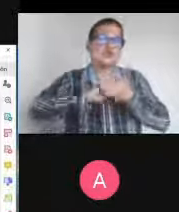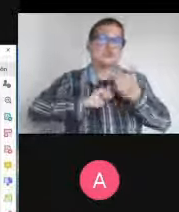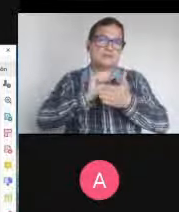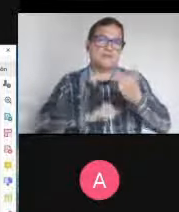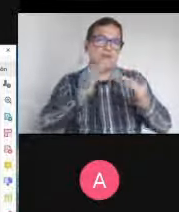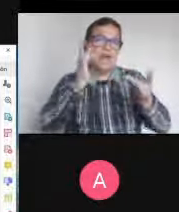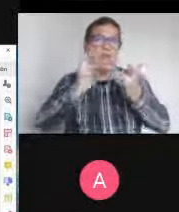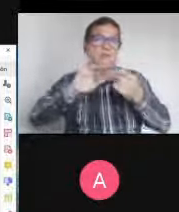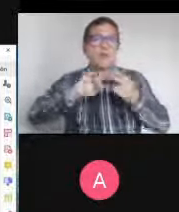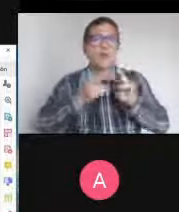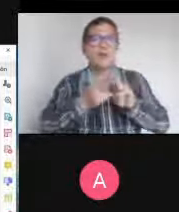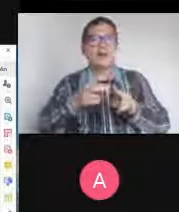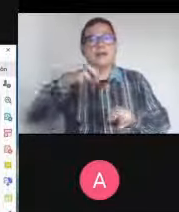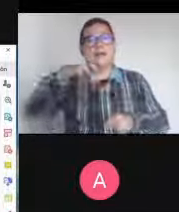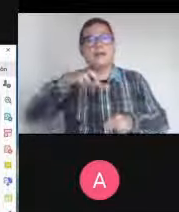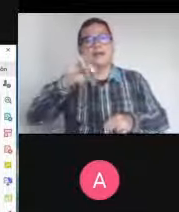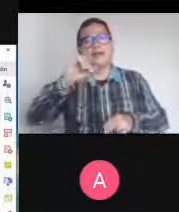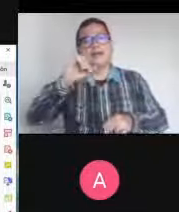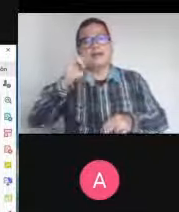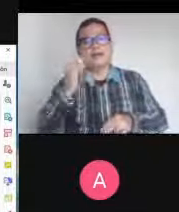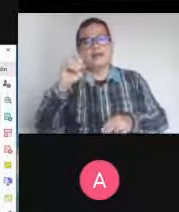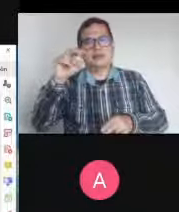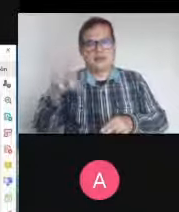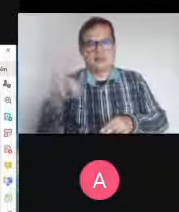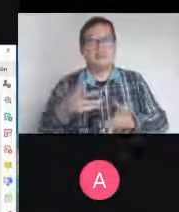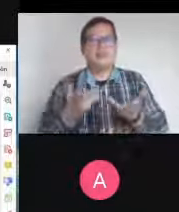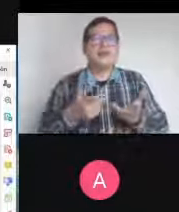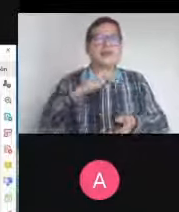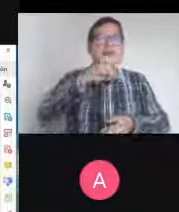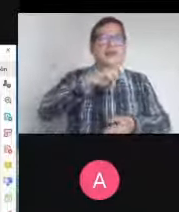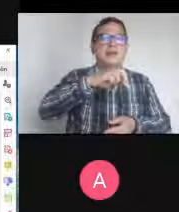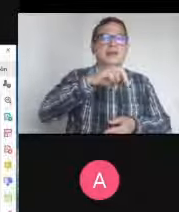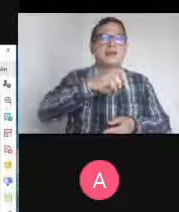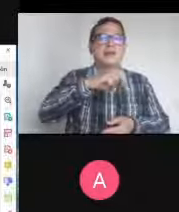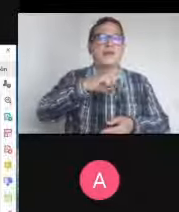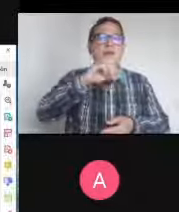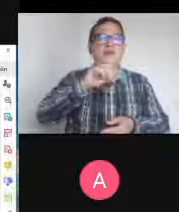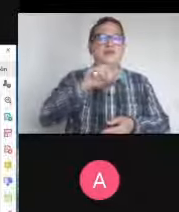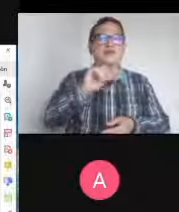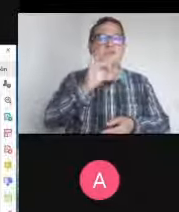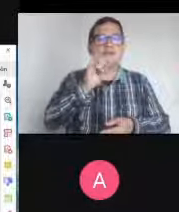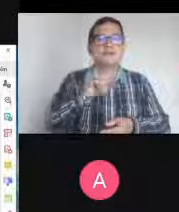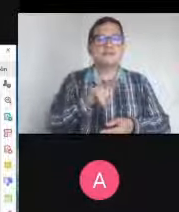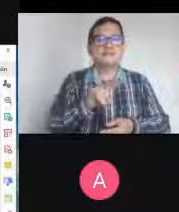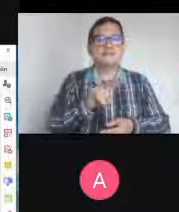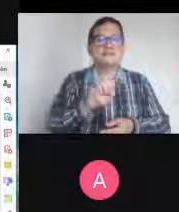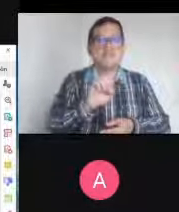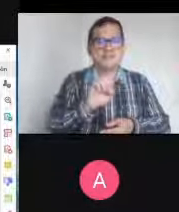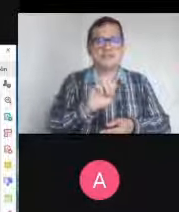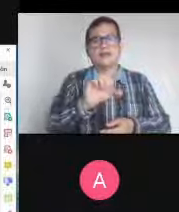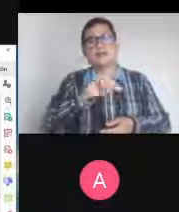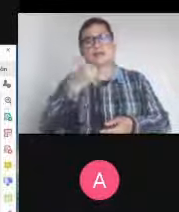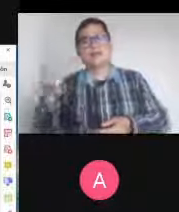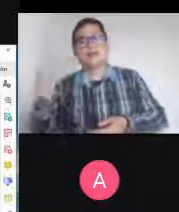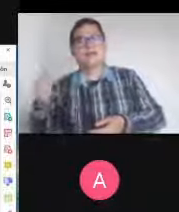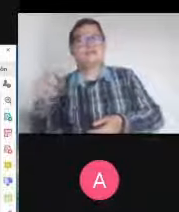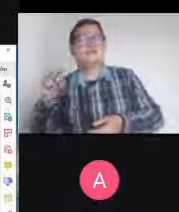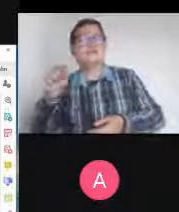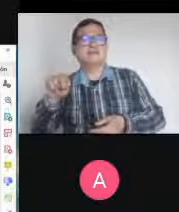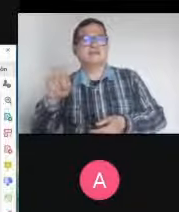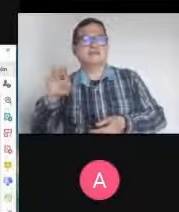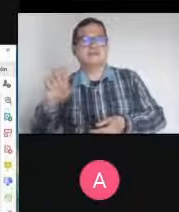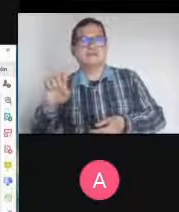N. El P corresponde al ánodo, que es el positivo, y la parte negativa corresponde